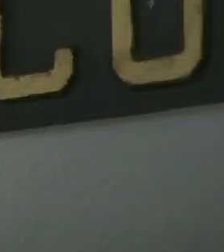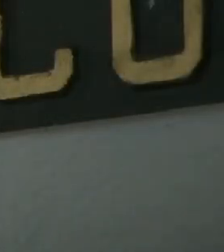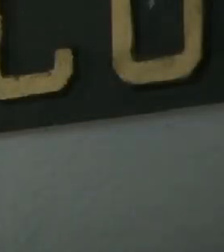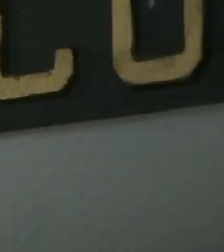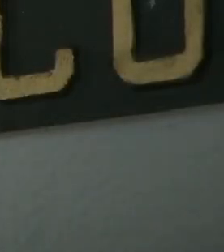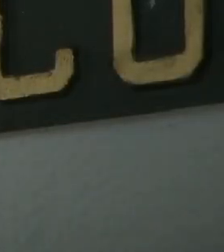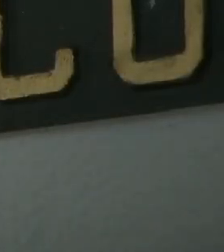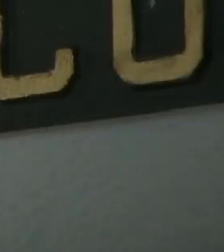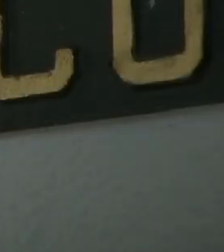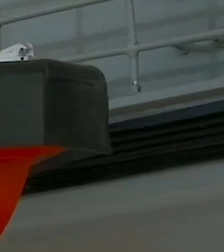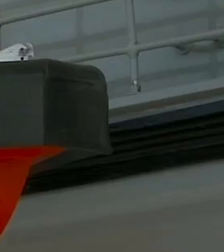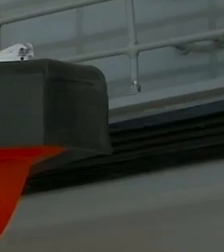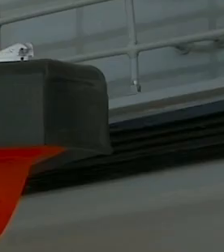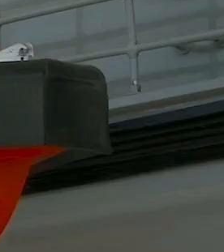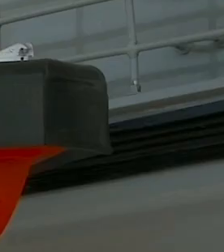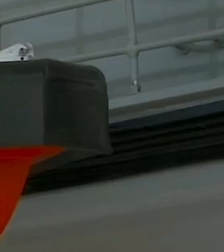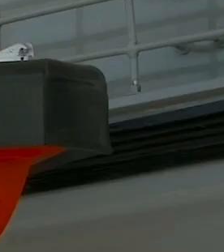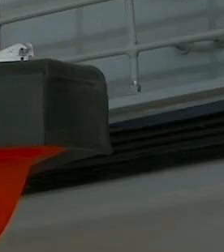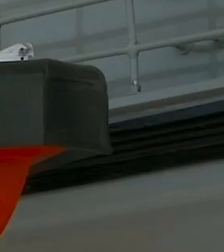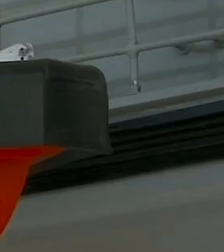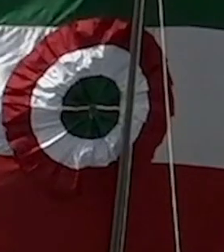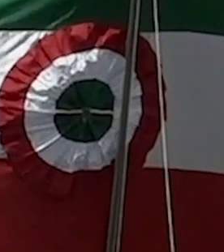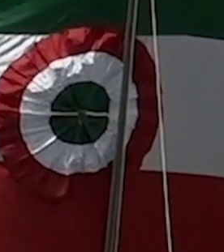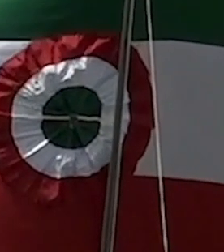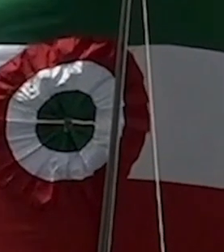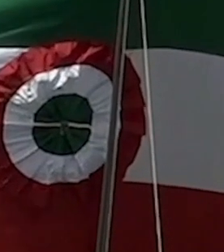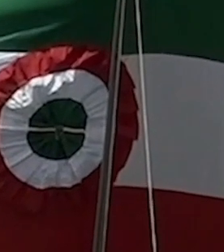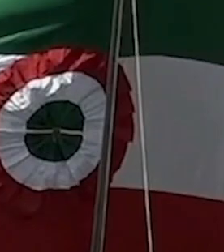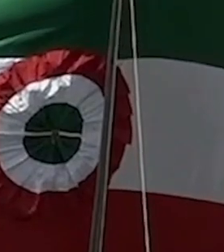Y el hito de entrega.